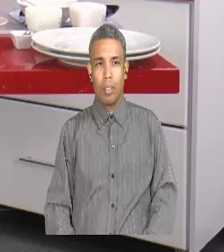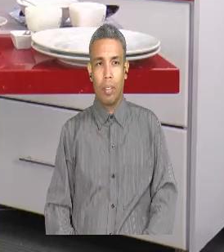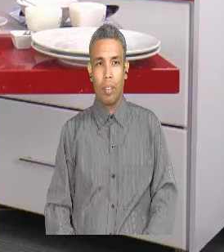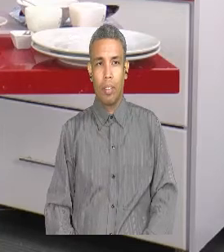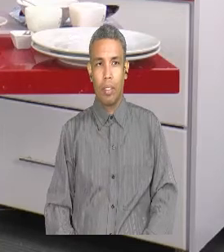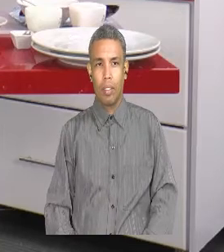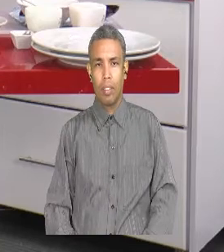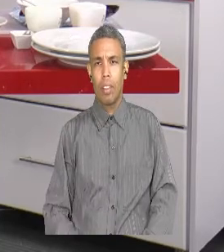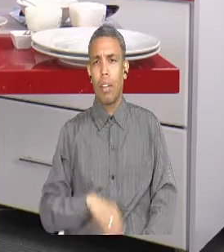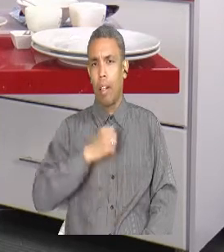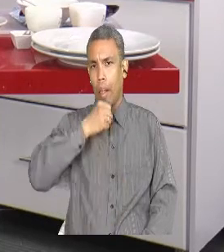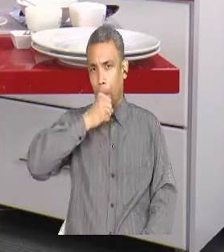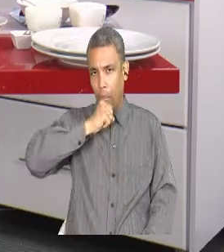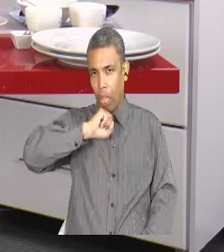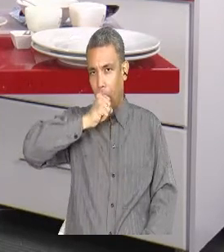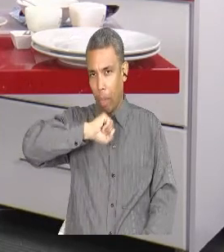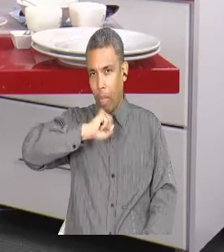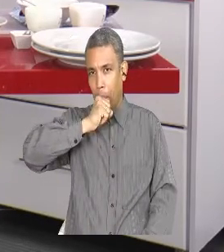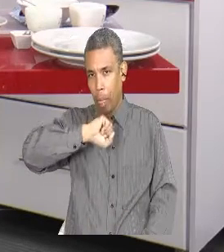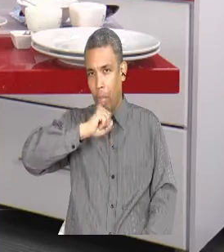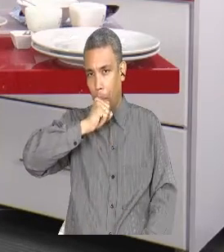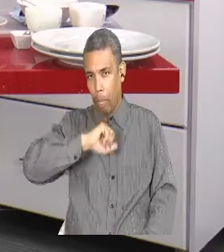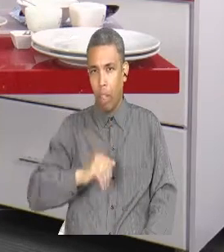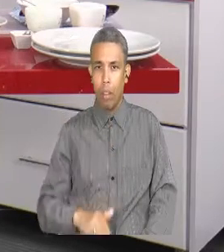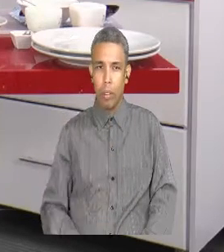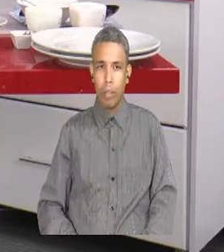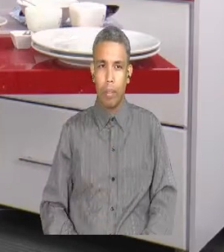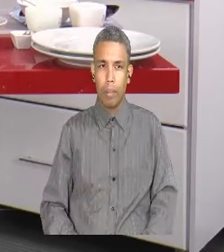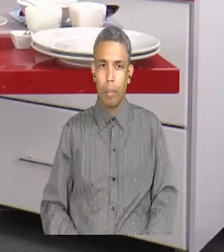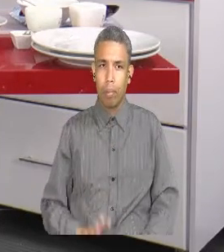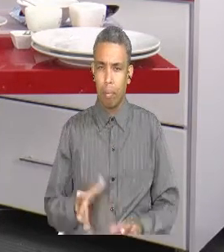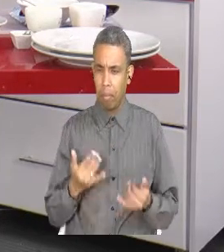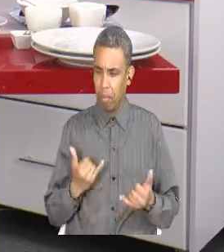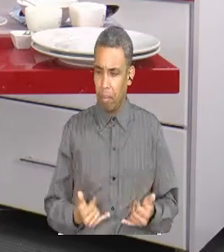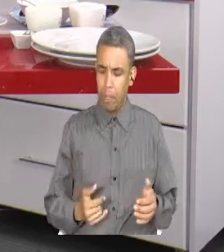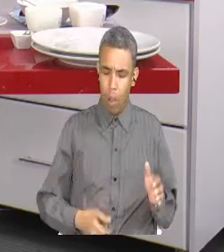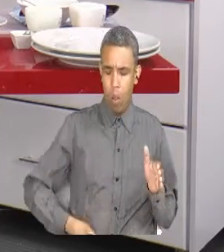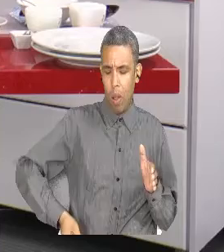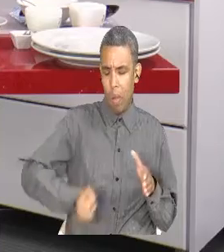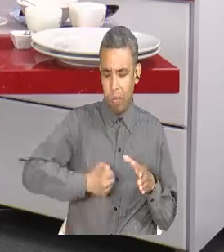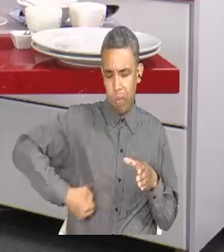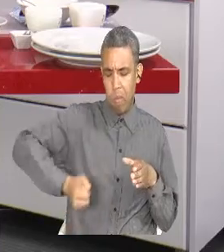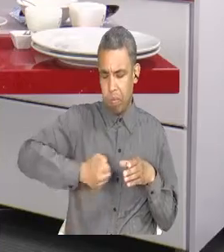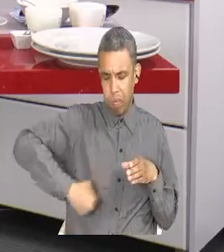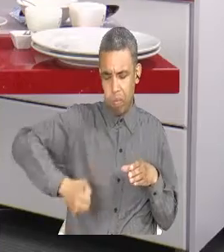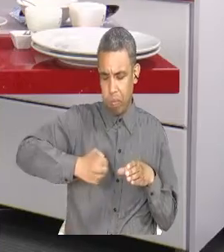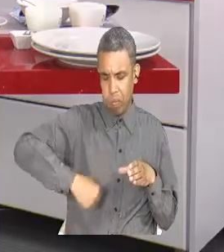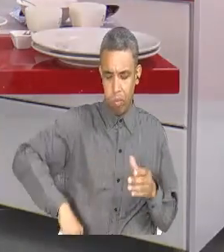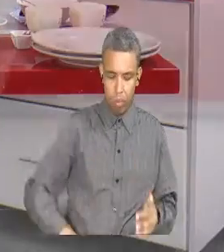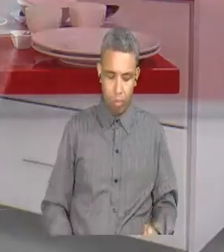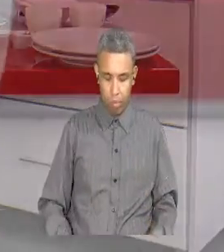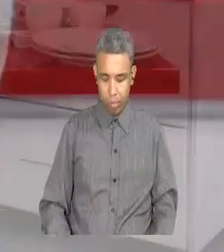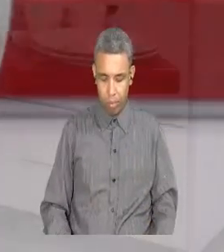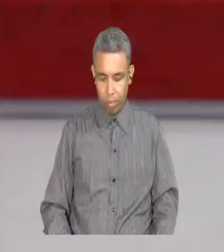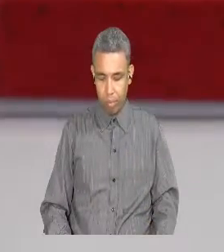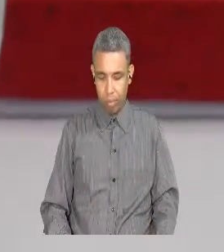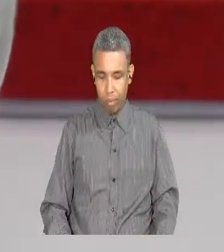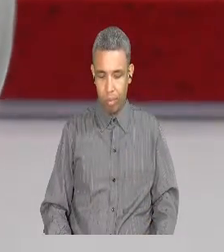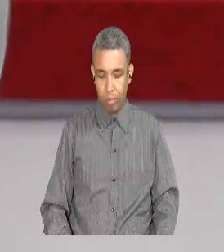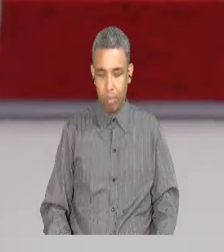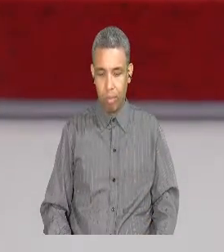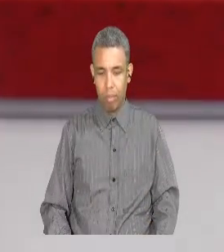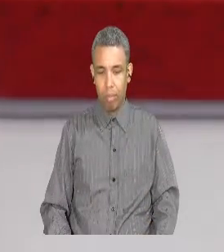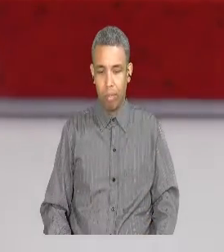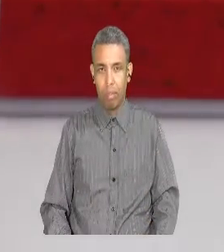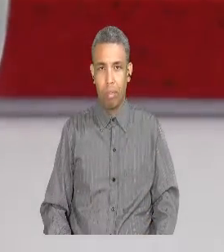el helado. Sí. En de pronto acá acabé de hacer algo que no sería lo correcto. La idea es que